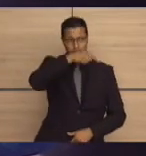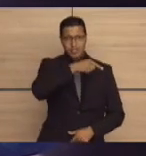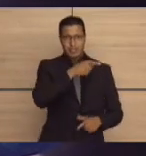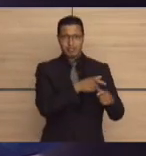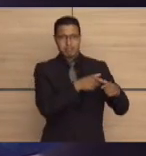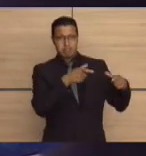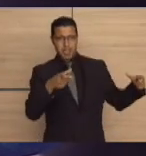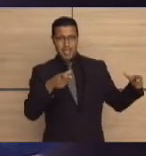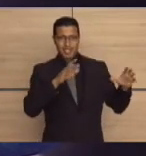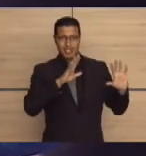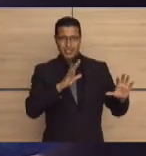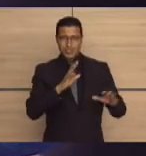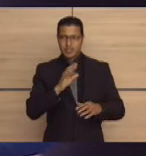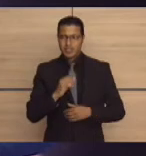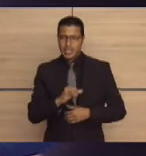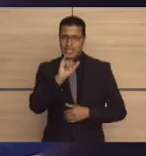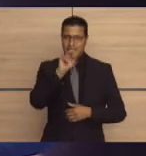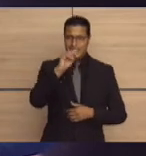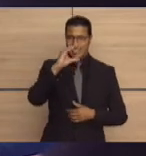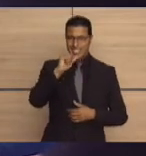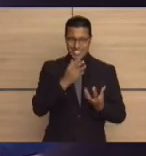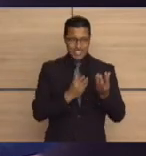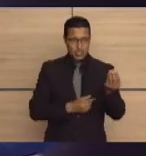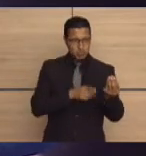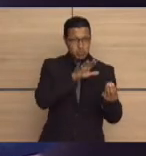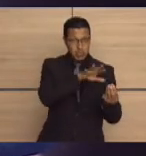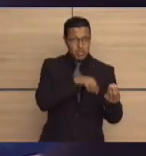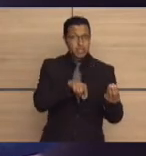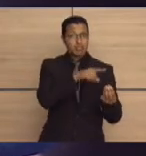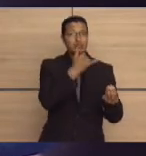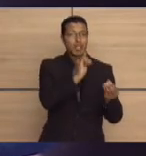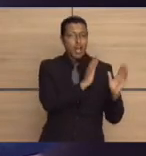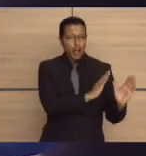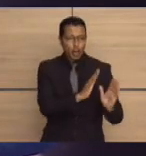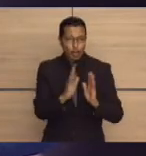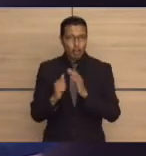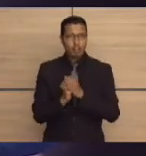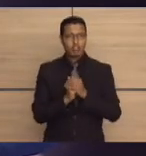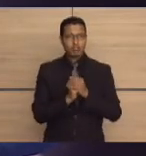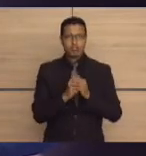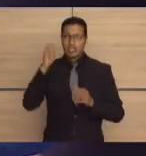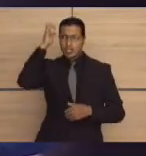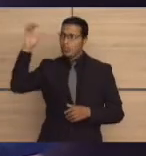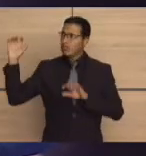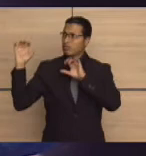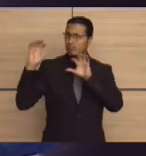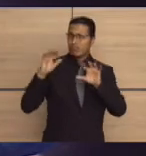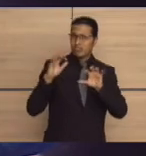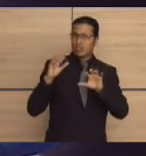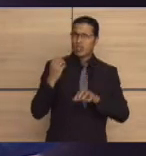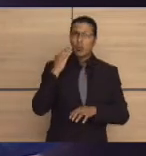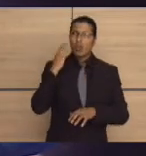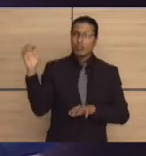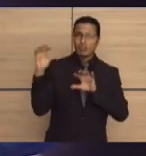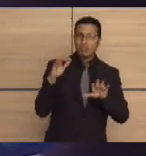el Imperio Inca, ya era un país centralizado y organizado cuando llegaron los europeos hace